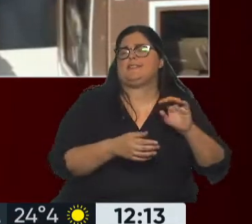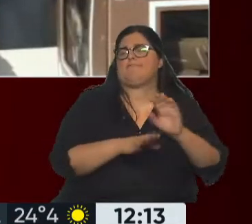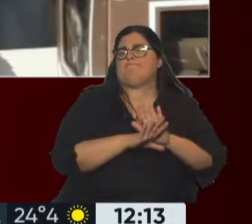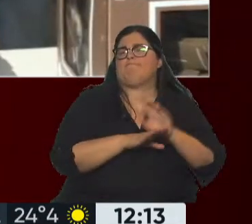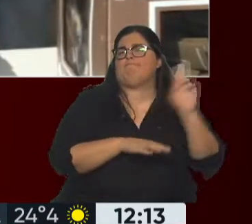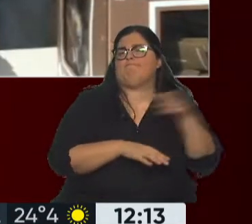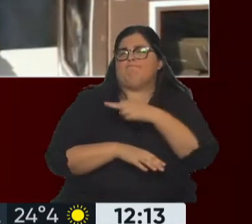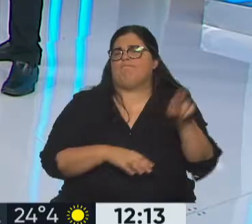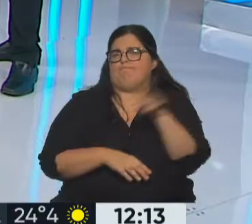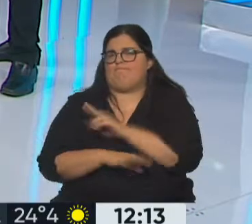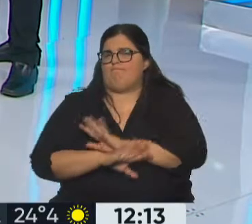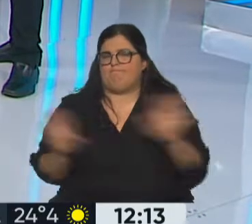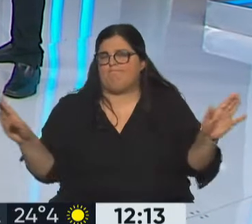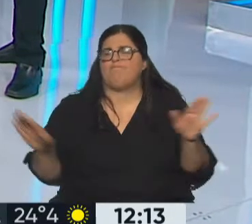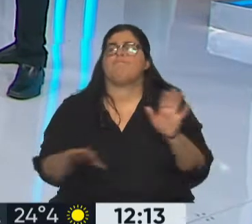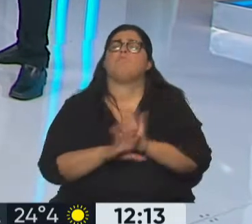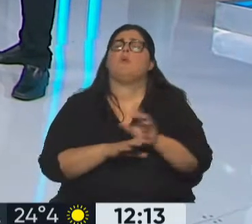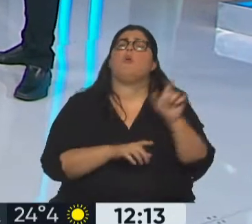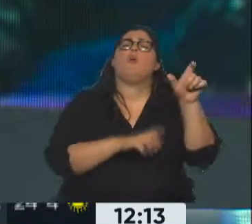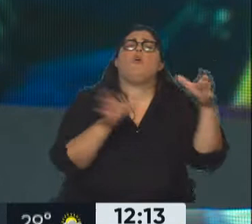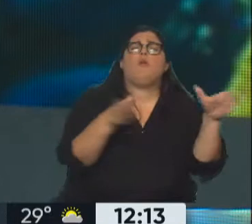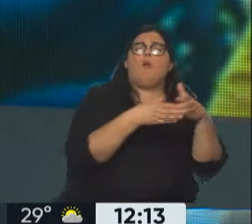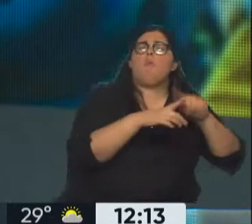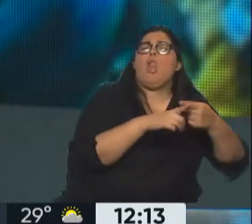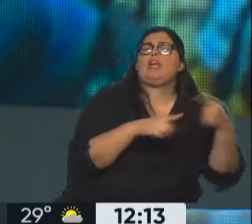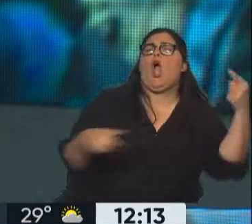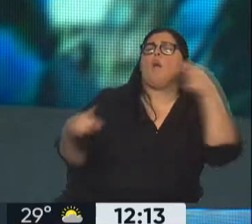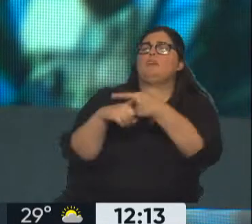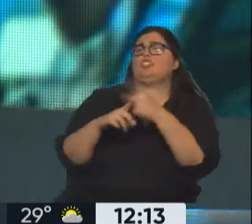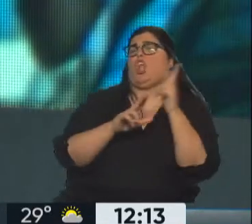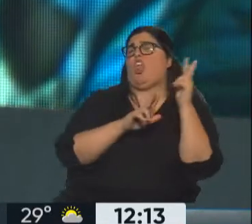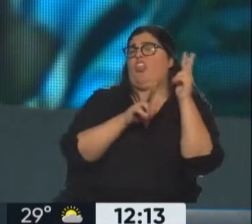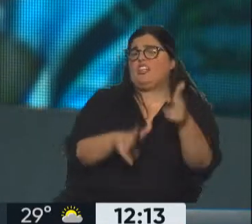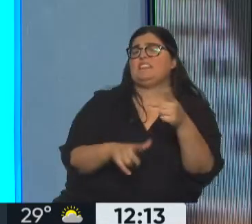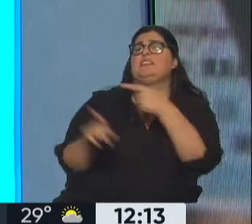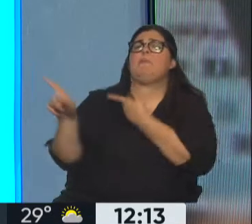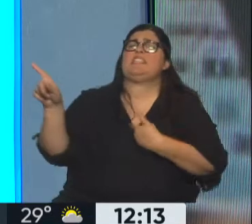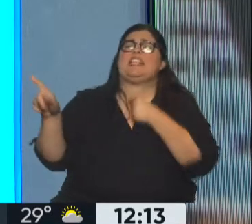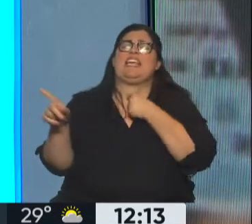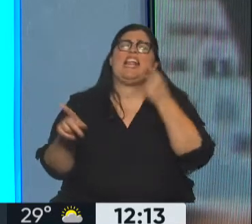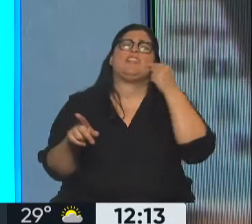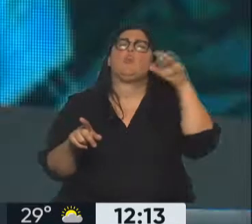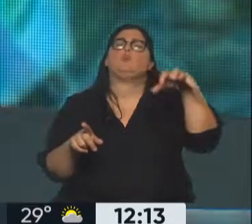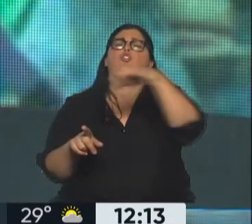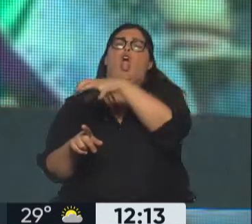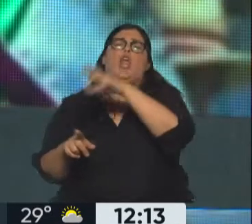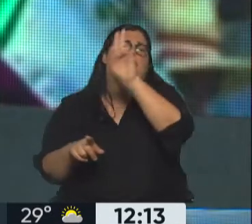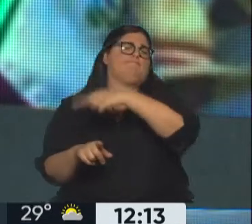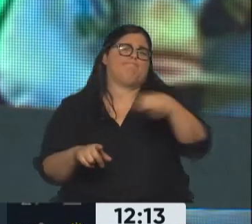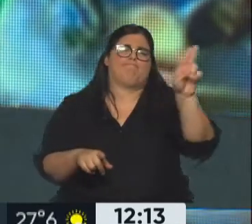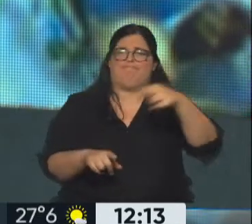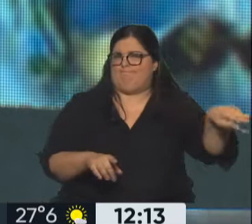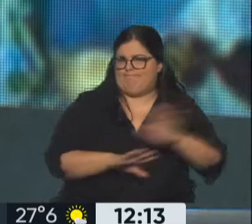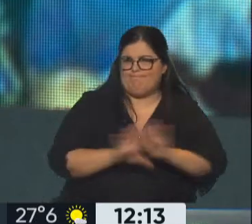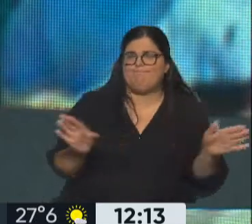autoritarismo, democracia. Es el mensaje de la oposición. Exactamente, ese es el mensaje de la oposición. Lo que dice el oficialismo es hay que cambiar este instituto